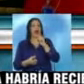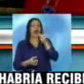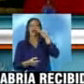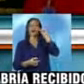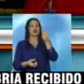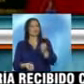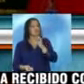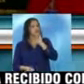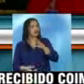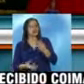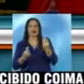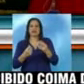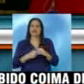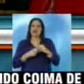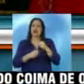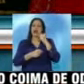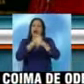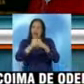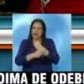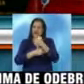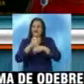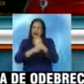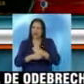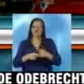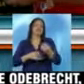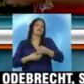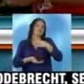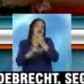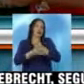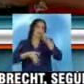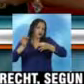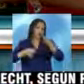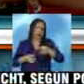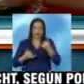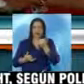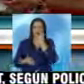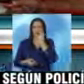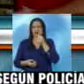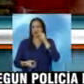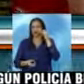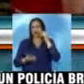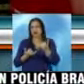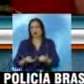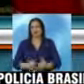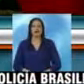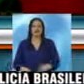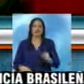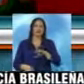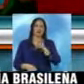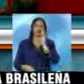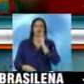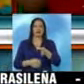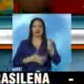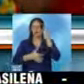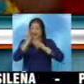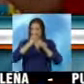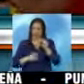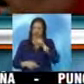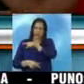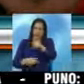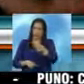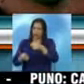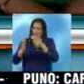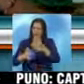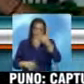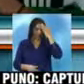de que han perdido muchos años en litigios, sin embargo, que el día de hoy no sabían lo que estaba pasando. No, es absolutamente falso. Ellos sabían